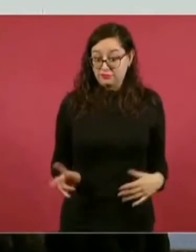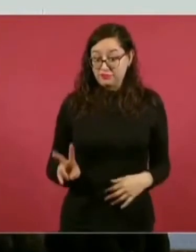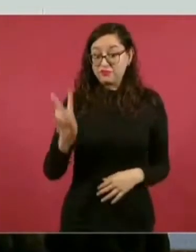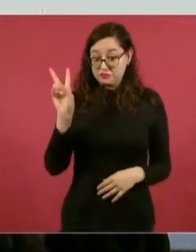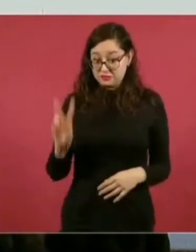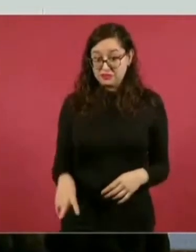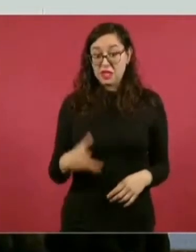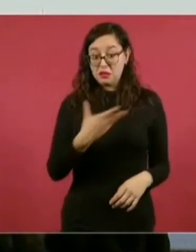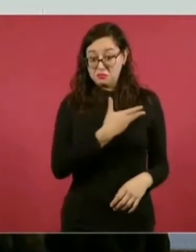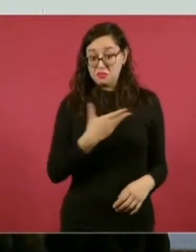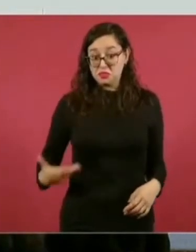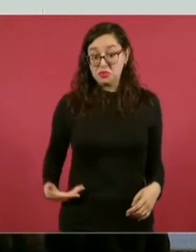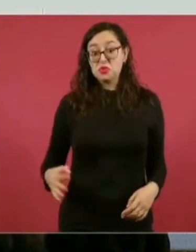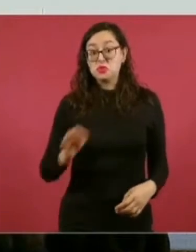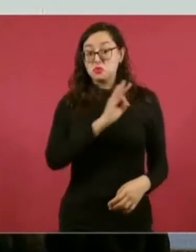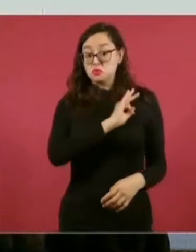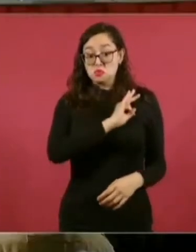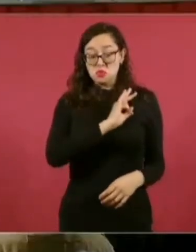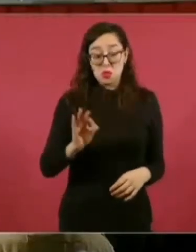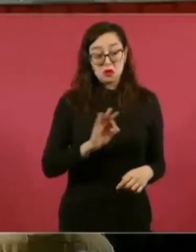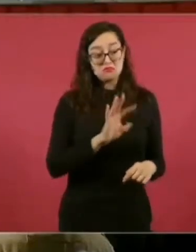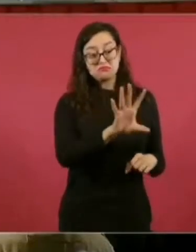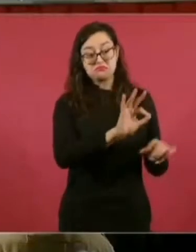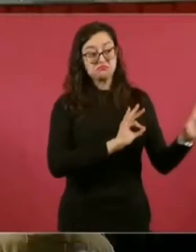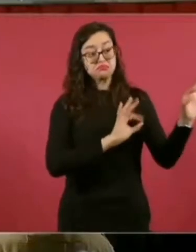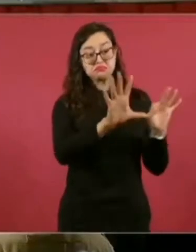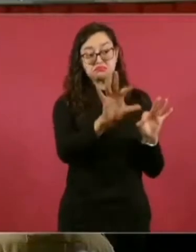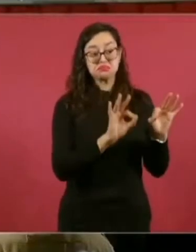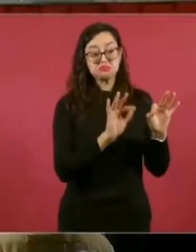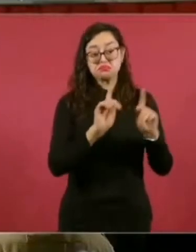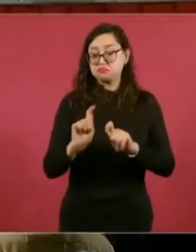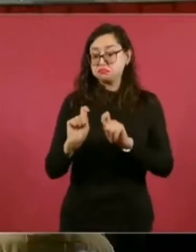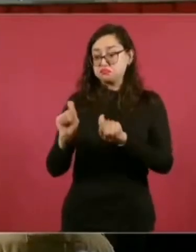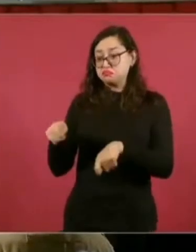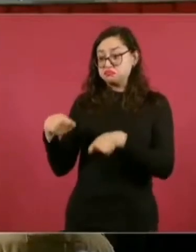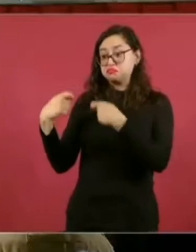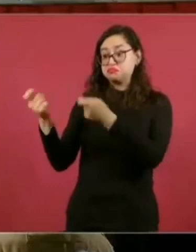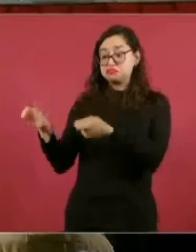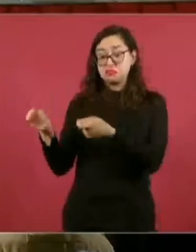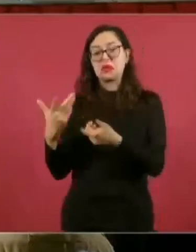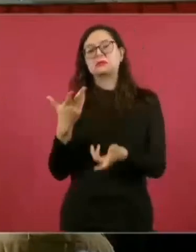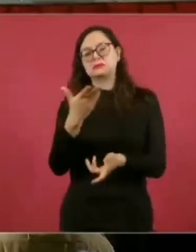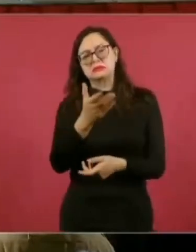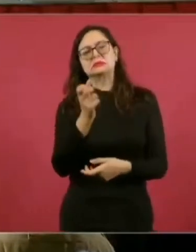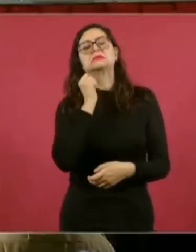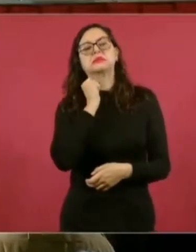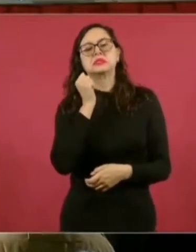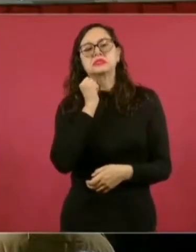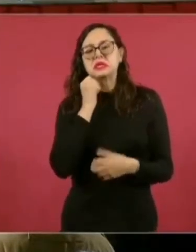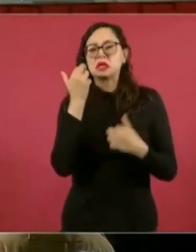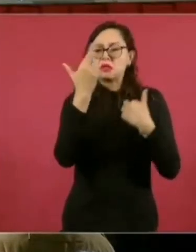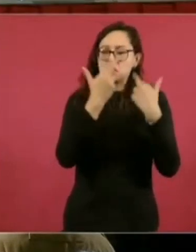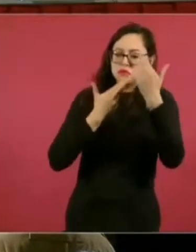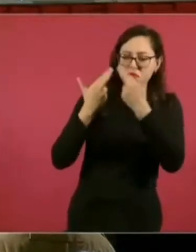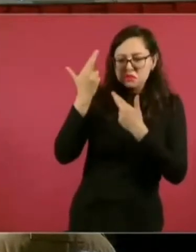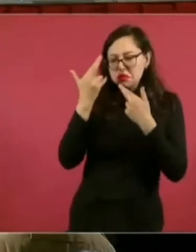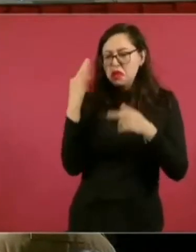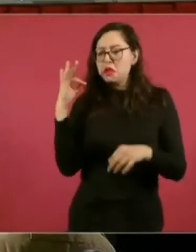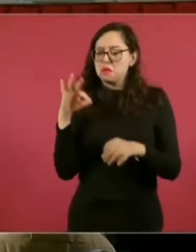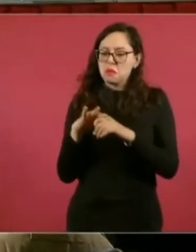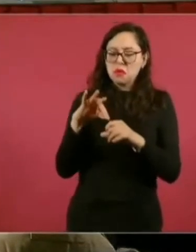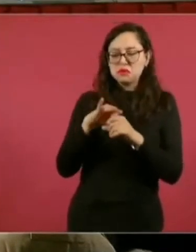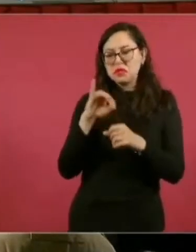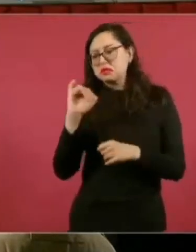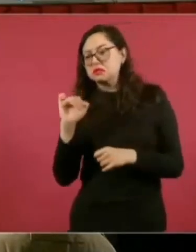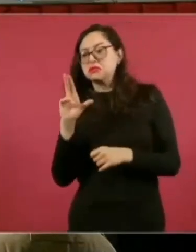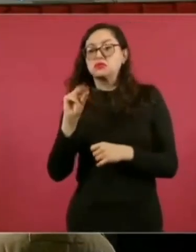de designar de manera directa y en caso de rechazo o si se tienen las 2/3 partes del Senado,